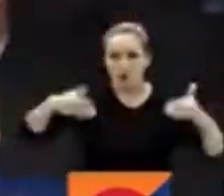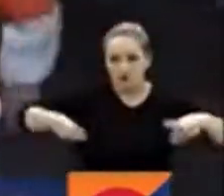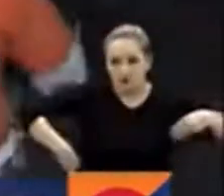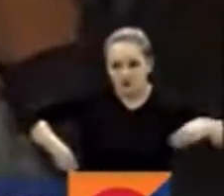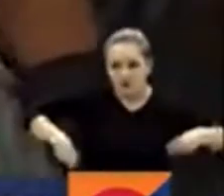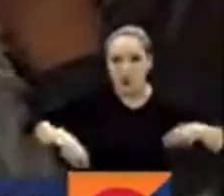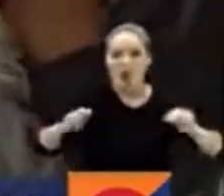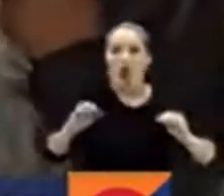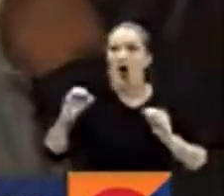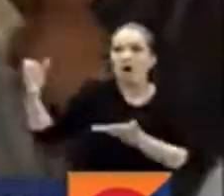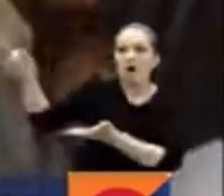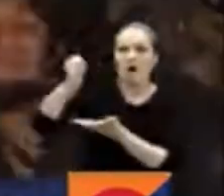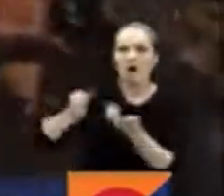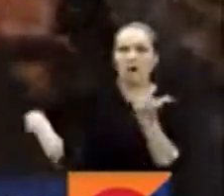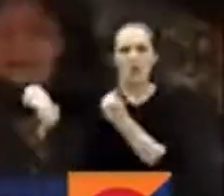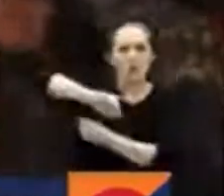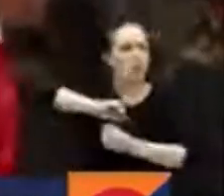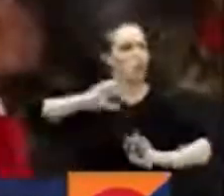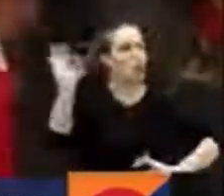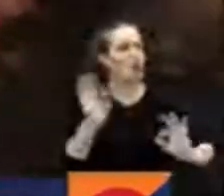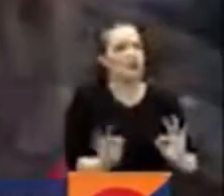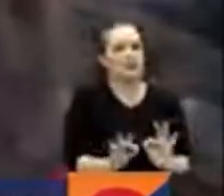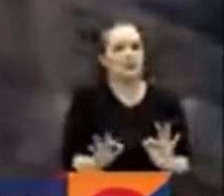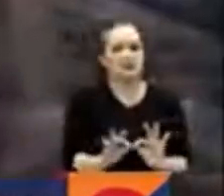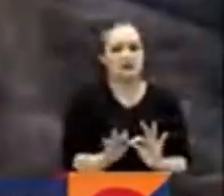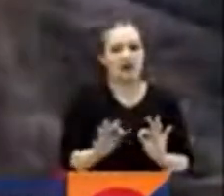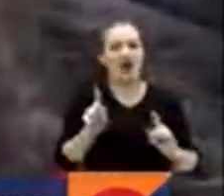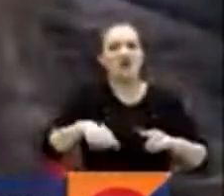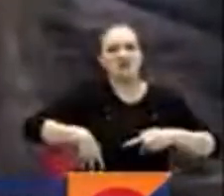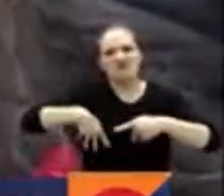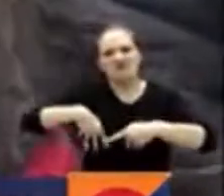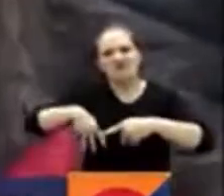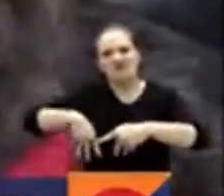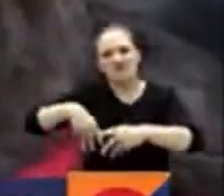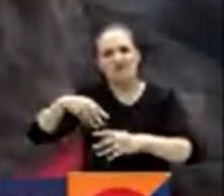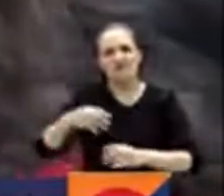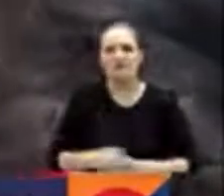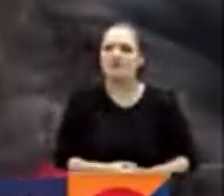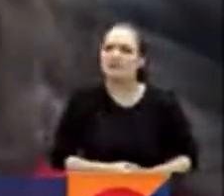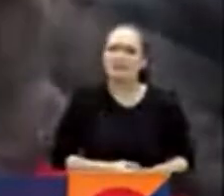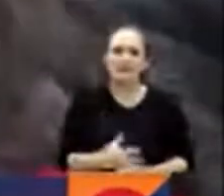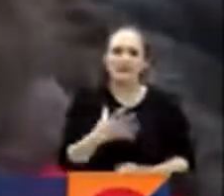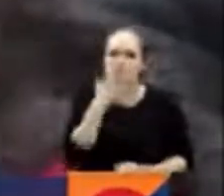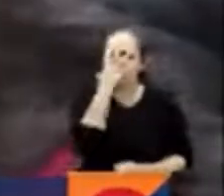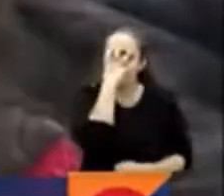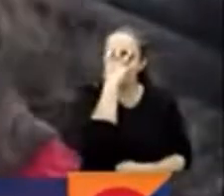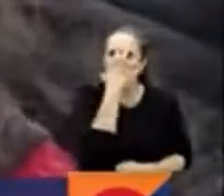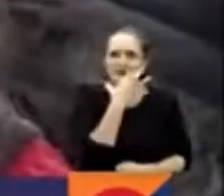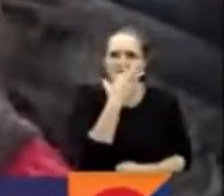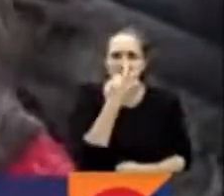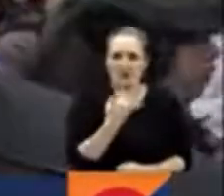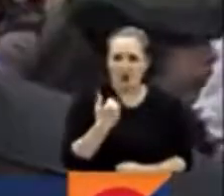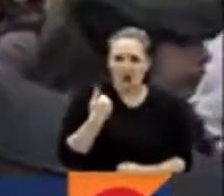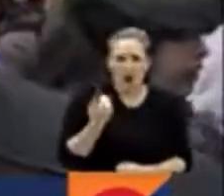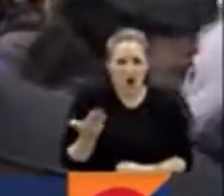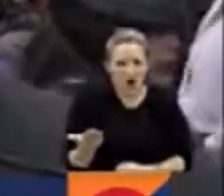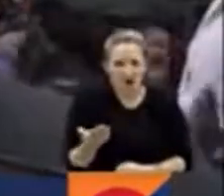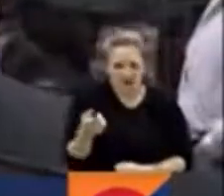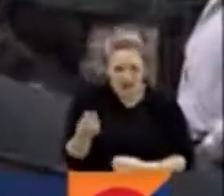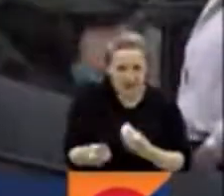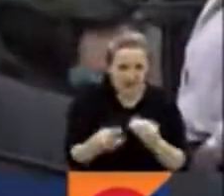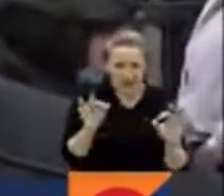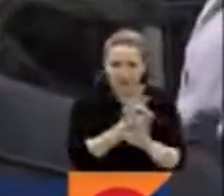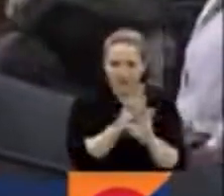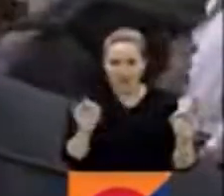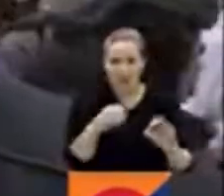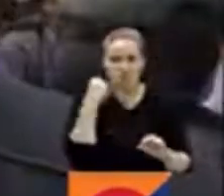Así se vieron las reacciones a favor y en contra del fallo. Es una humillación porque la verdad la joven no hizo nada. La justicia